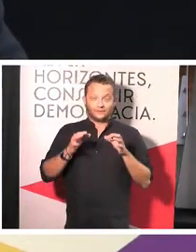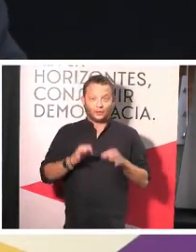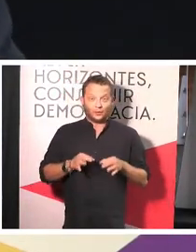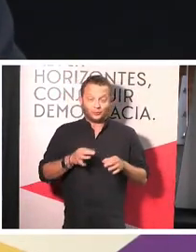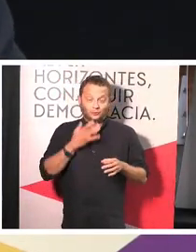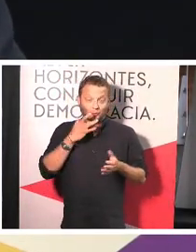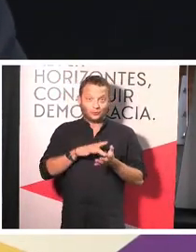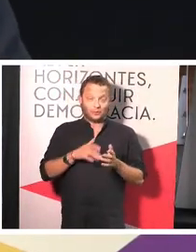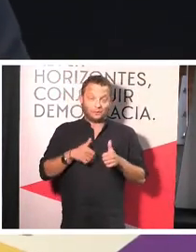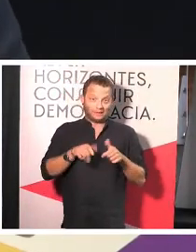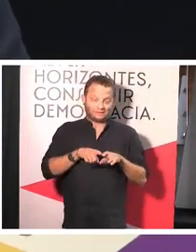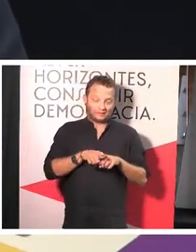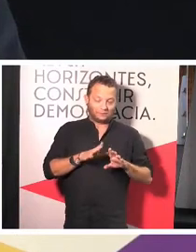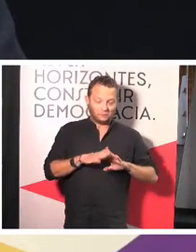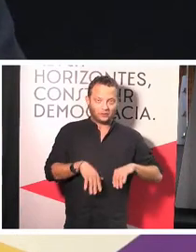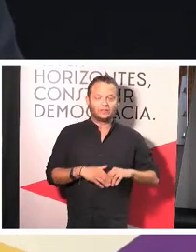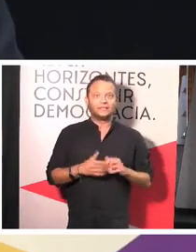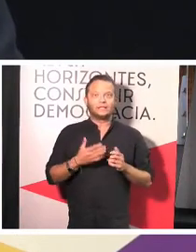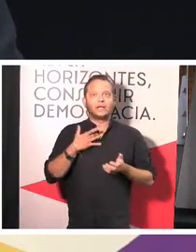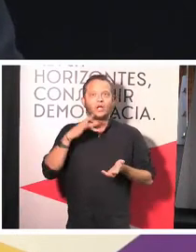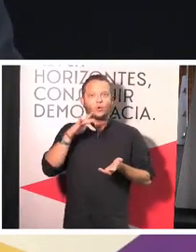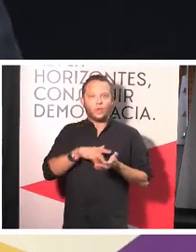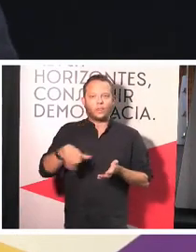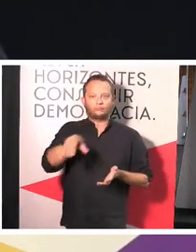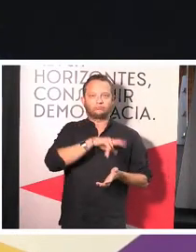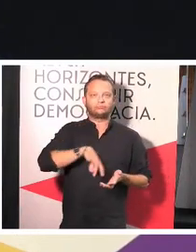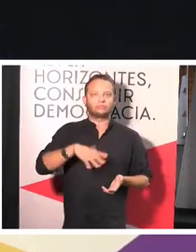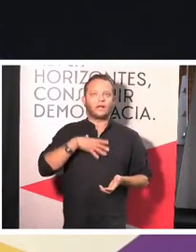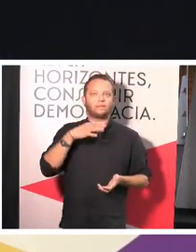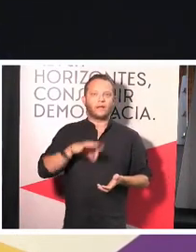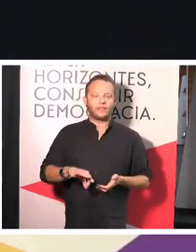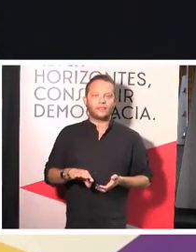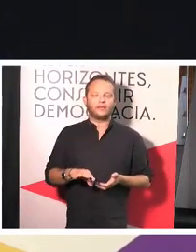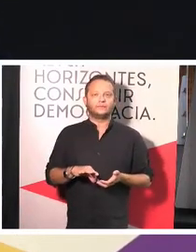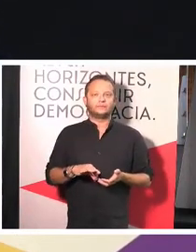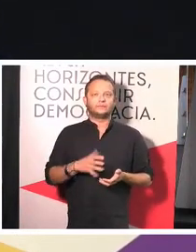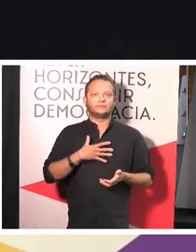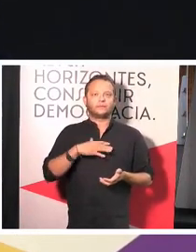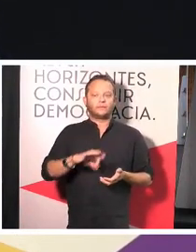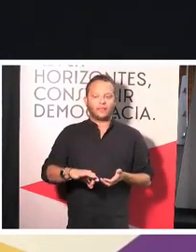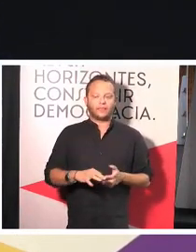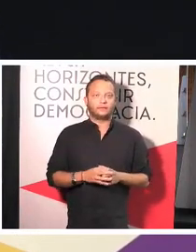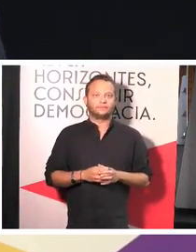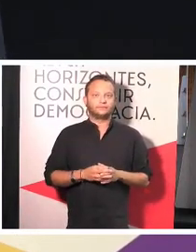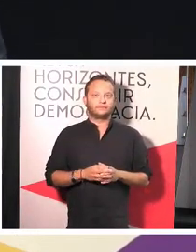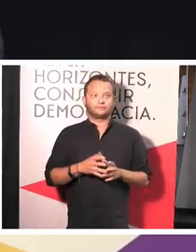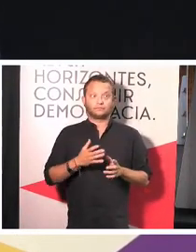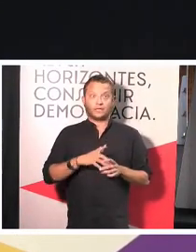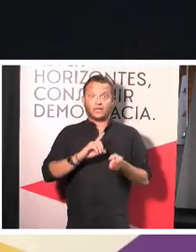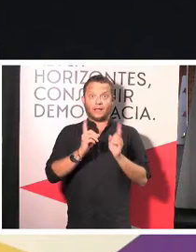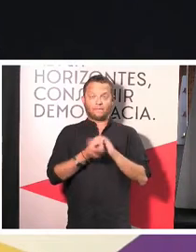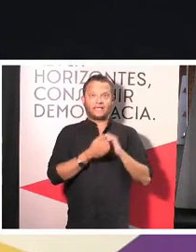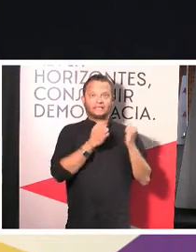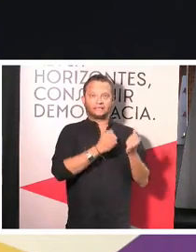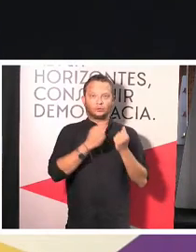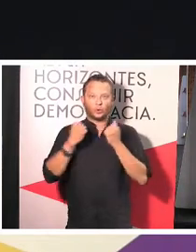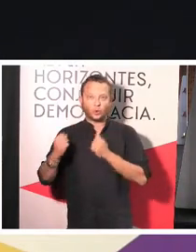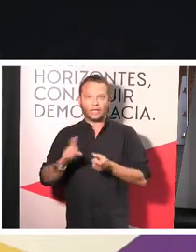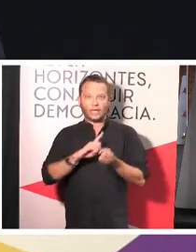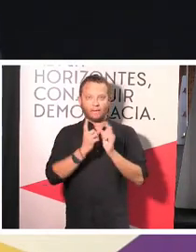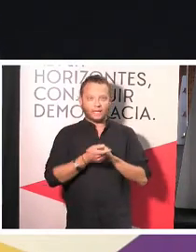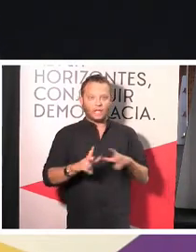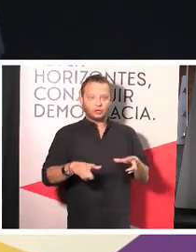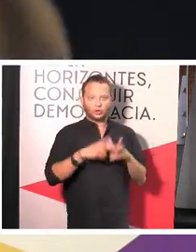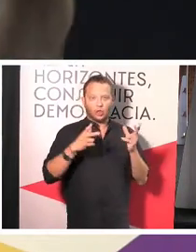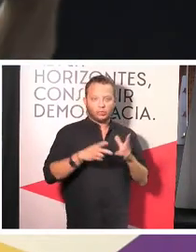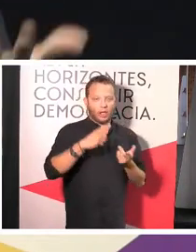criticaba. Entonces, cuando seamos capaces de cambiar las instituciones políticas,